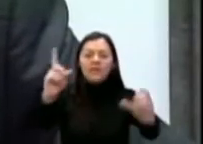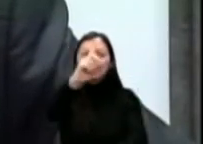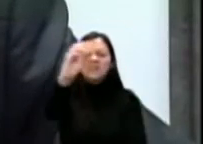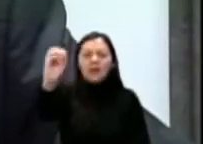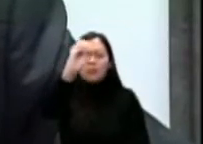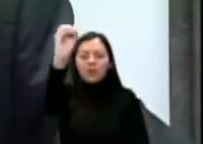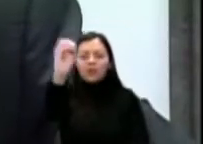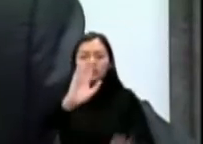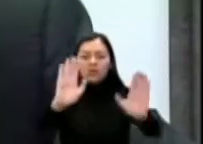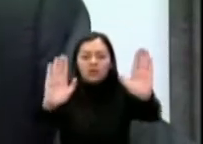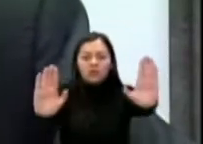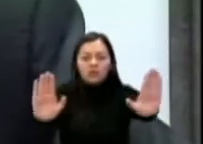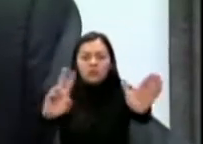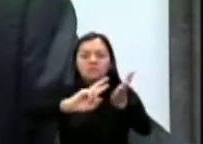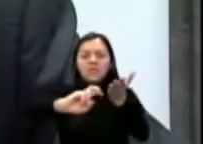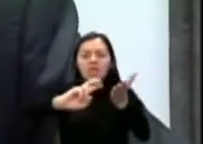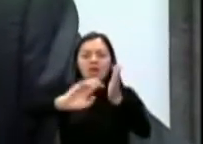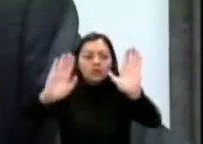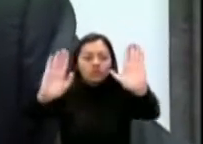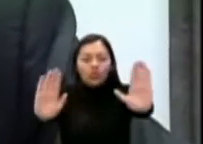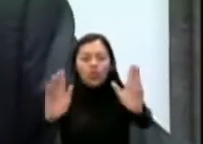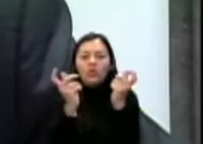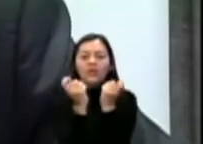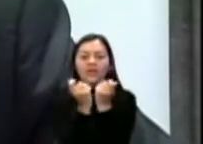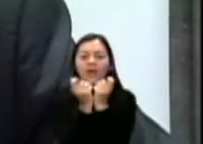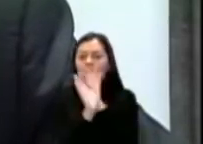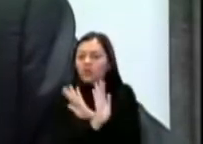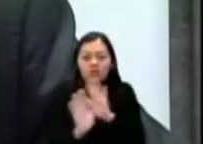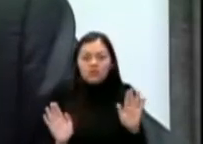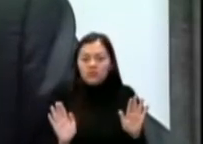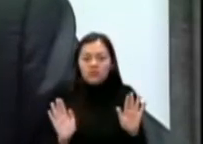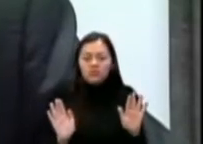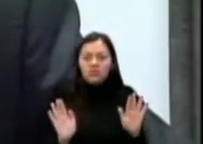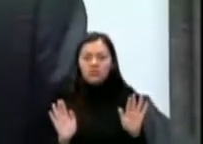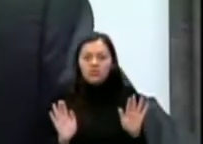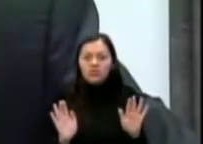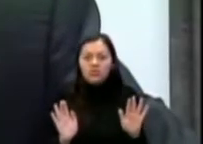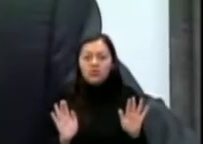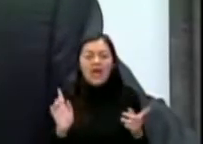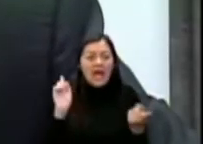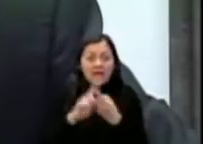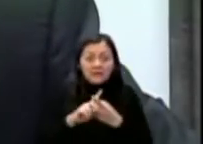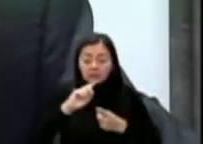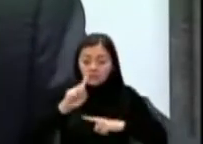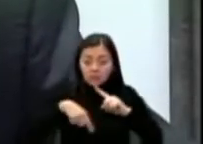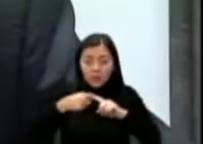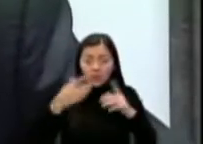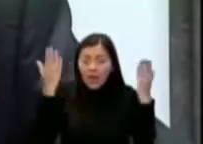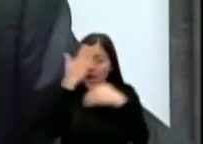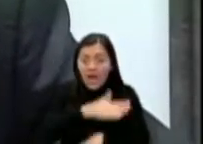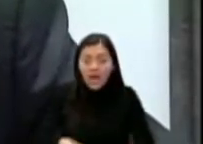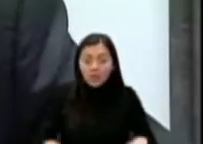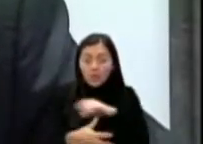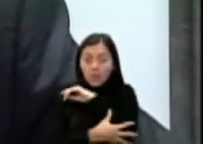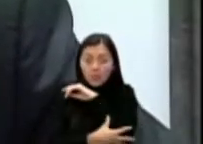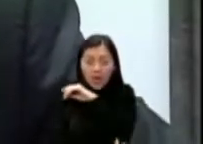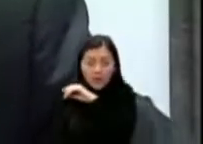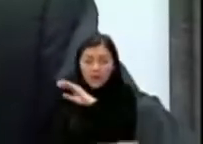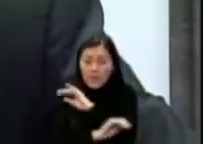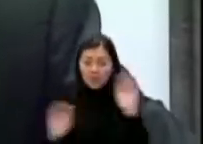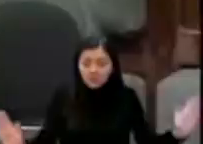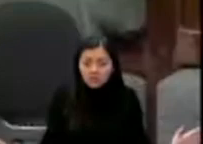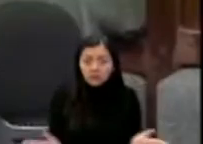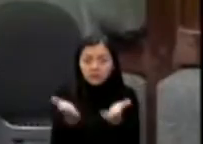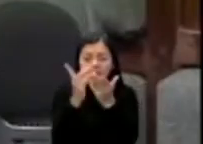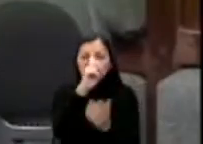no saldrá un centavo de las provincias amazónicas hasta erradicar la pobreza de esos proyectos mineros es decir